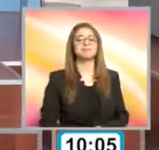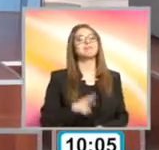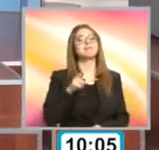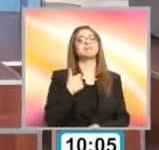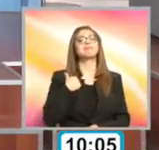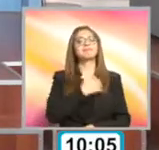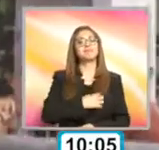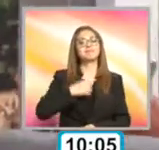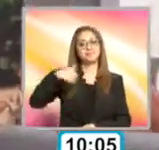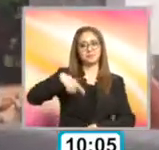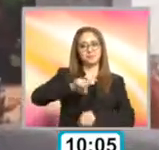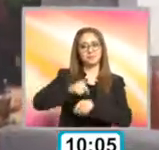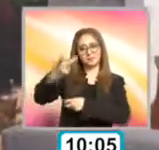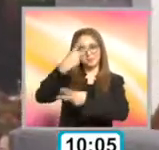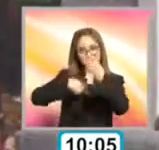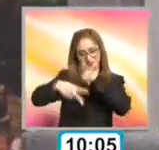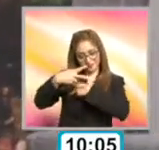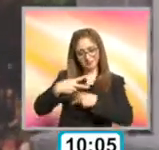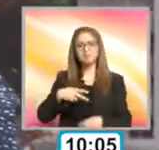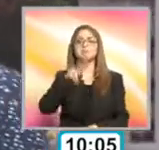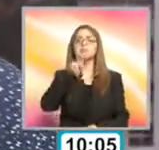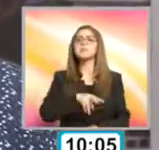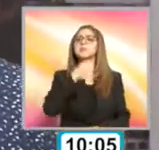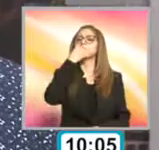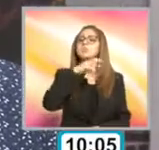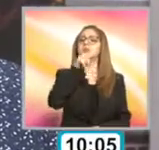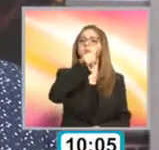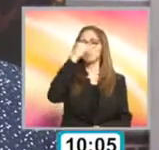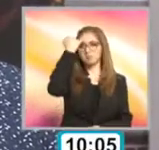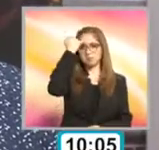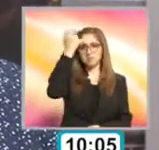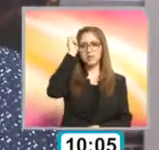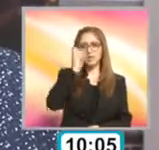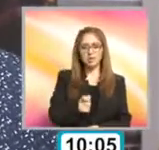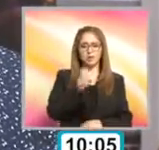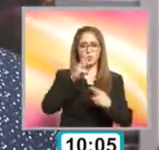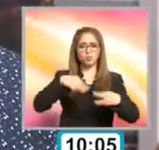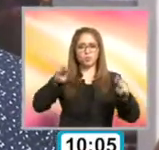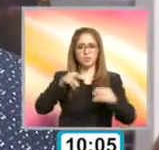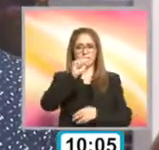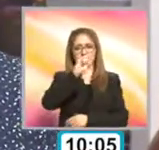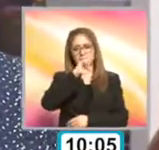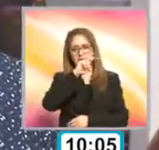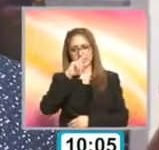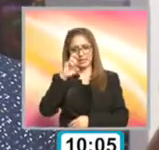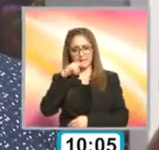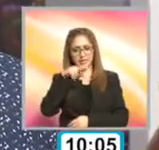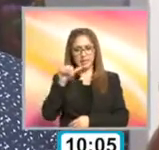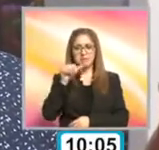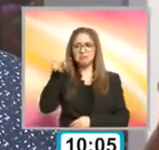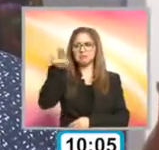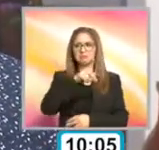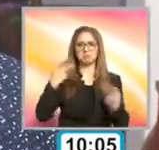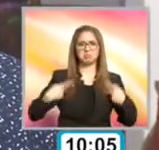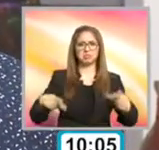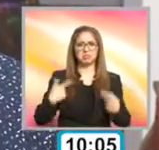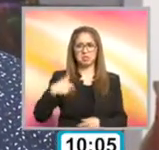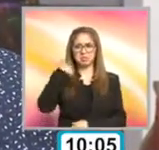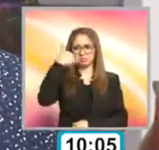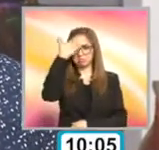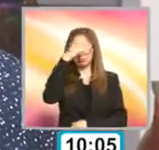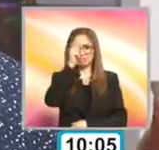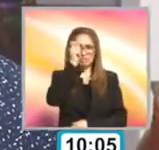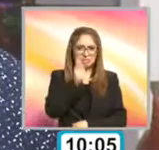gracias. Oye, padrísimo el concepto que traes de música serreña. Sabemos que la música serreña, para aquellos que no lo